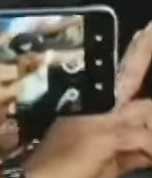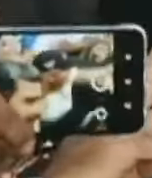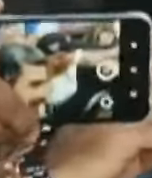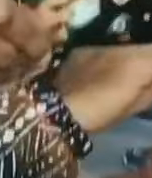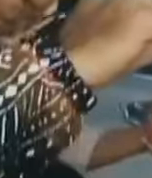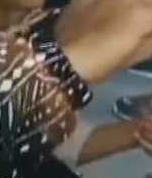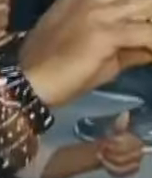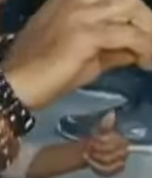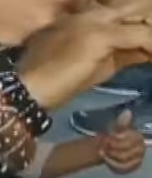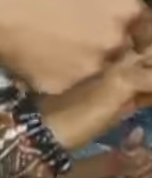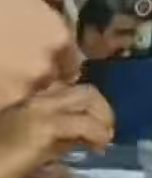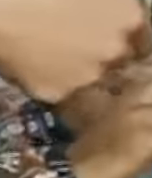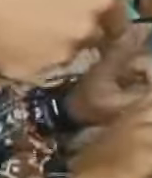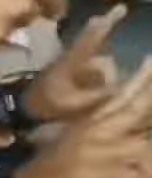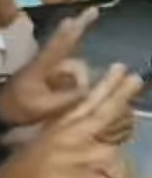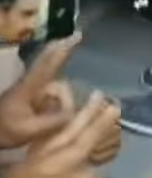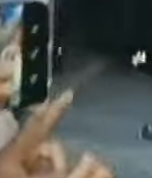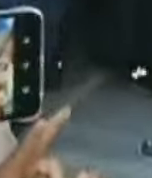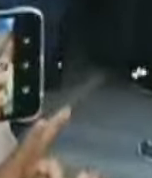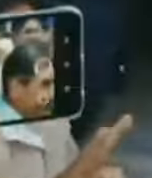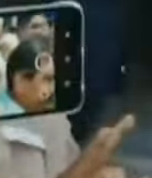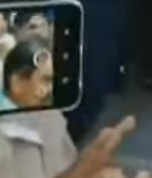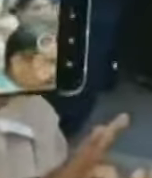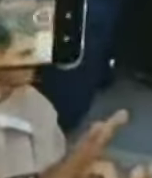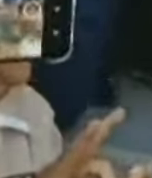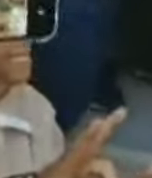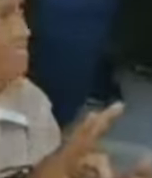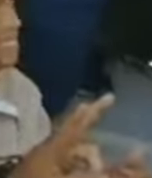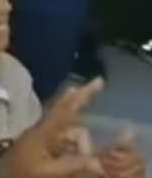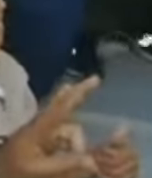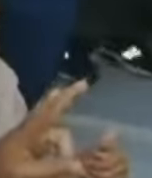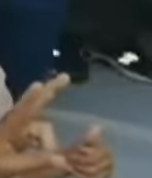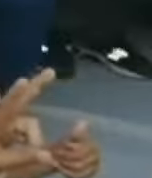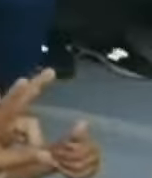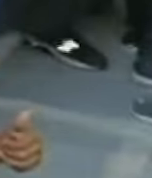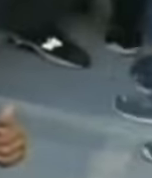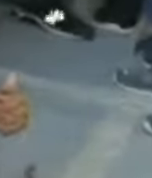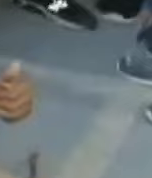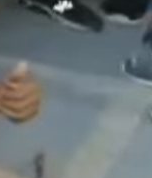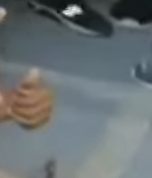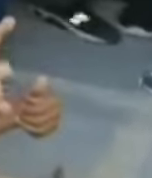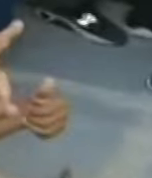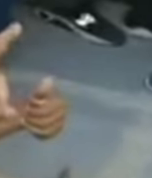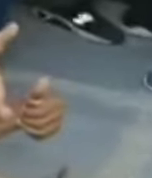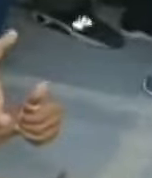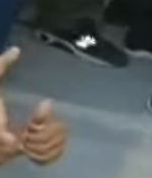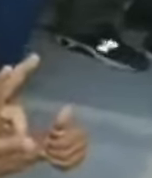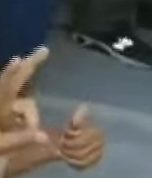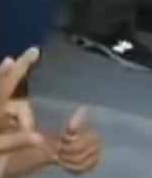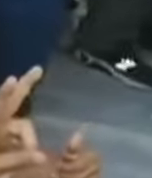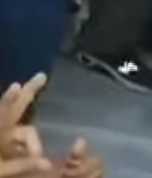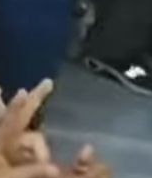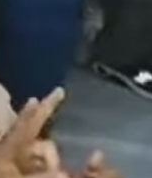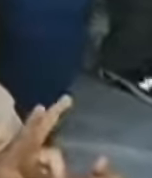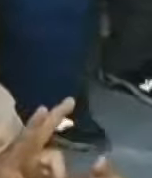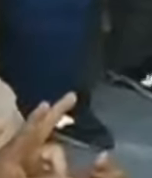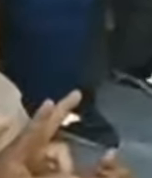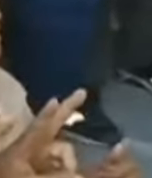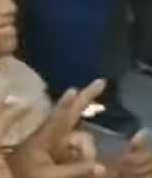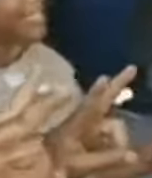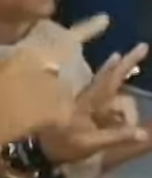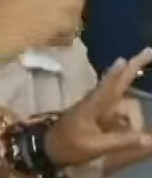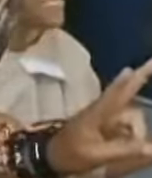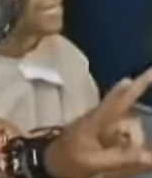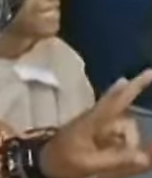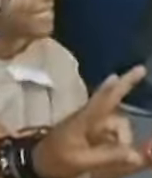que fue totalmente rehabilitada, tiene salones para maternal, para inicial